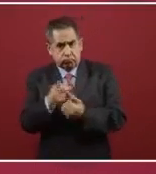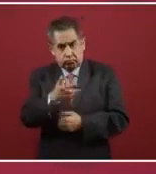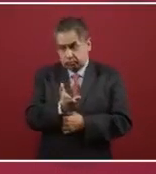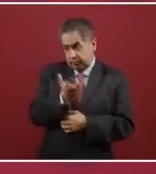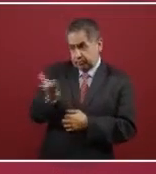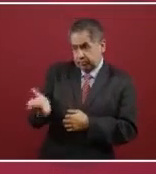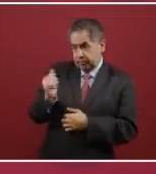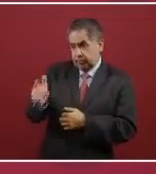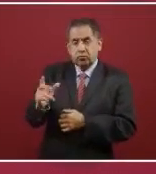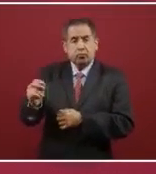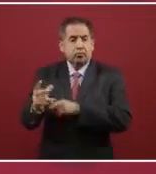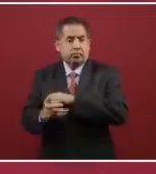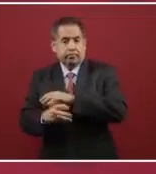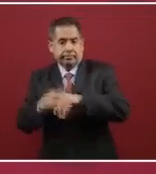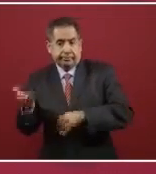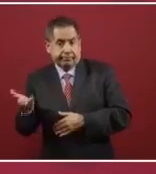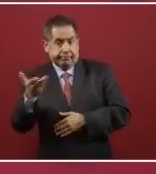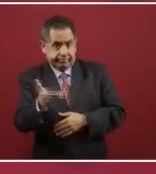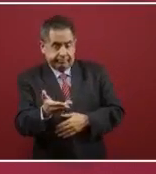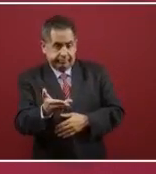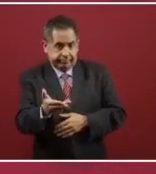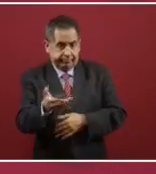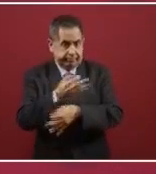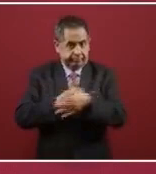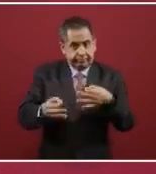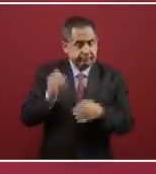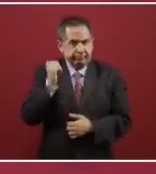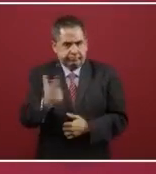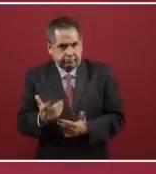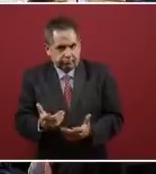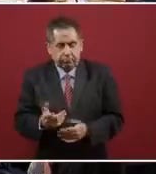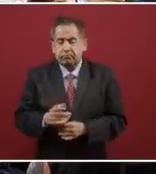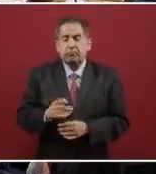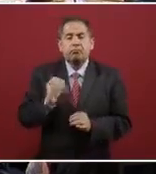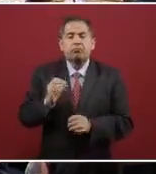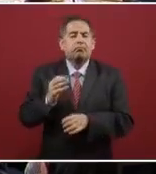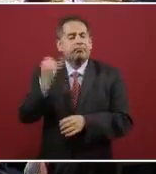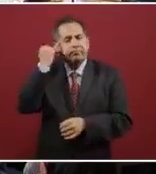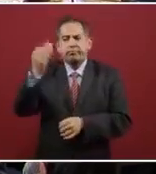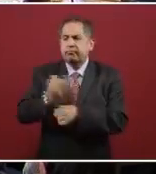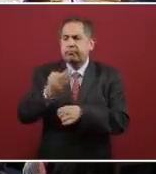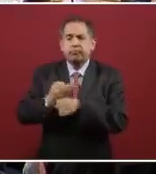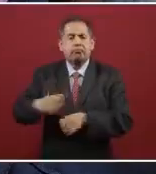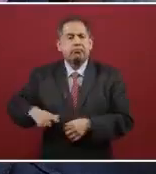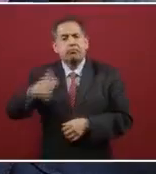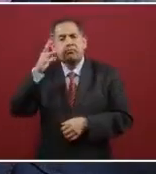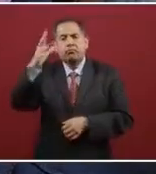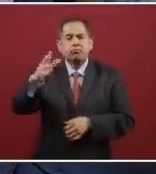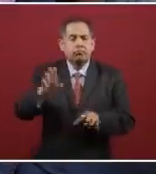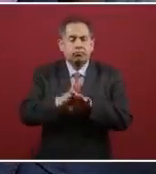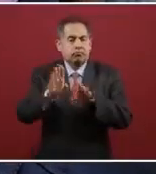en particular o él a usted, y en ese sentido, en función de que este gobierno ha impulsado una reforma para la democratización de